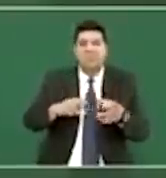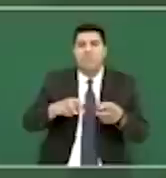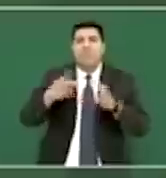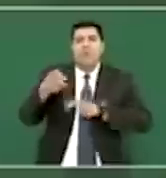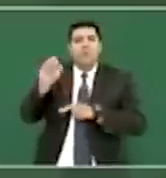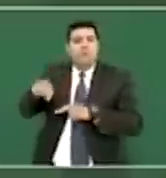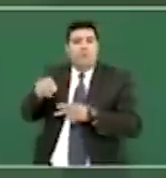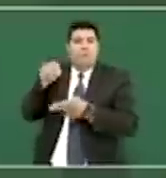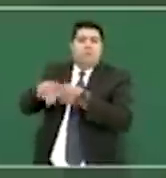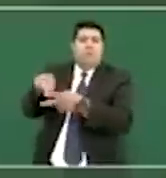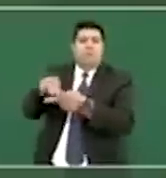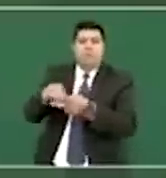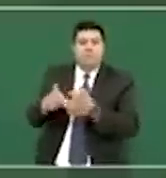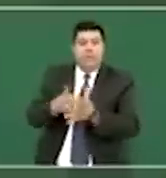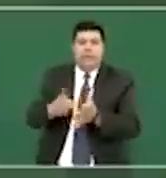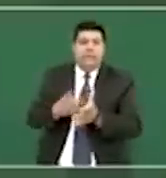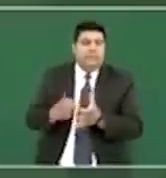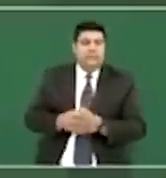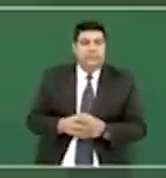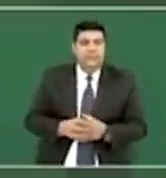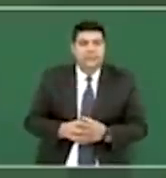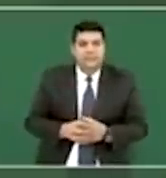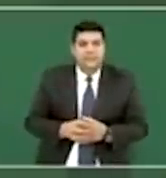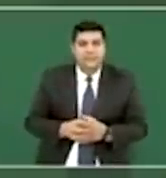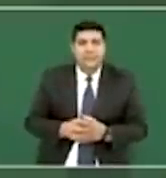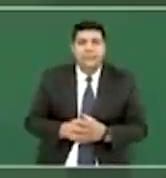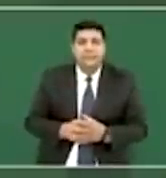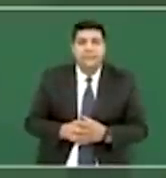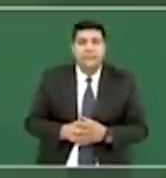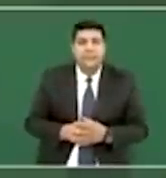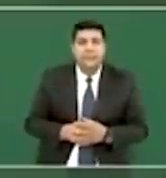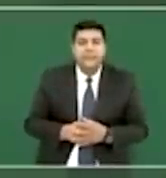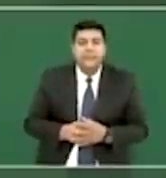homicidios. No, pero este no es de ayer. A ver, el de ayer.